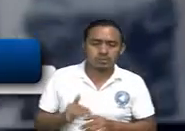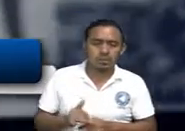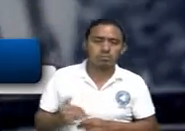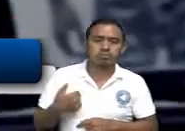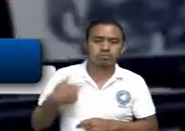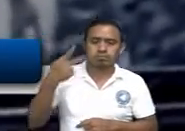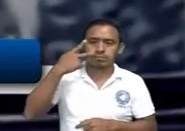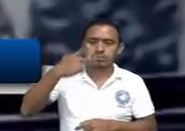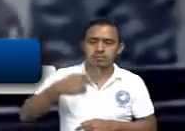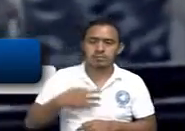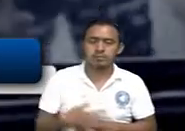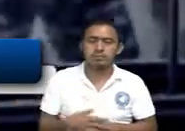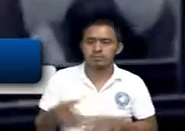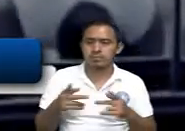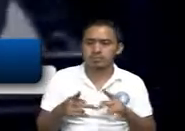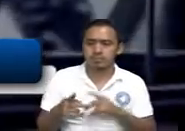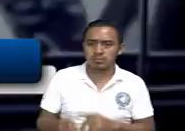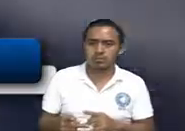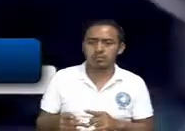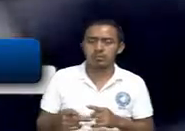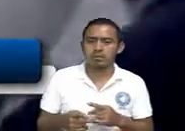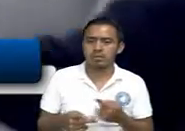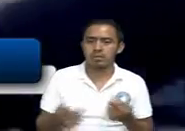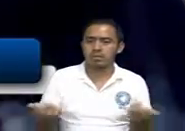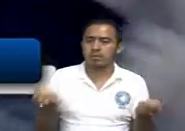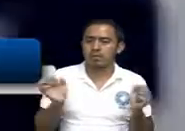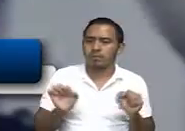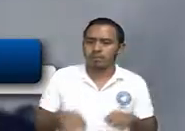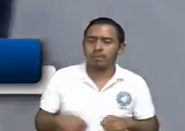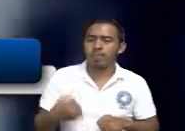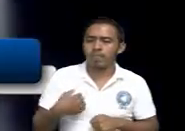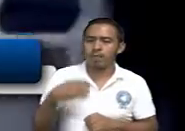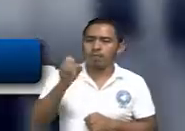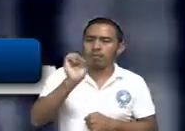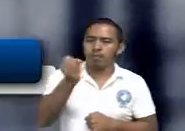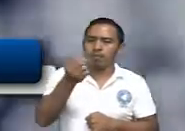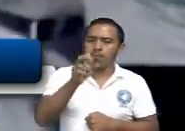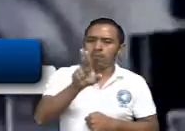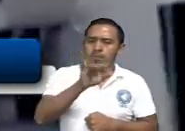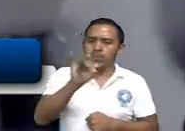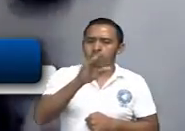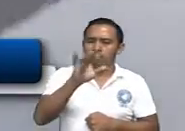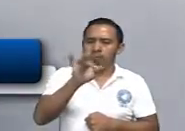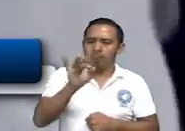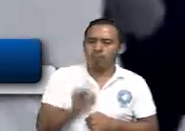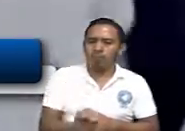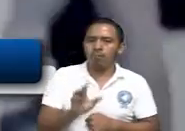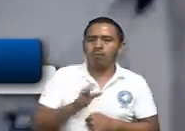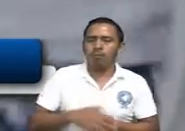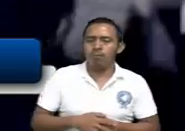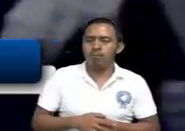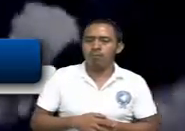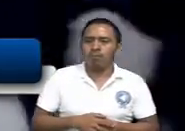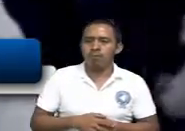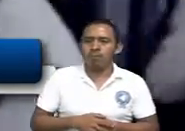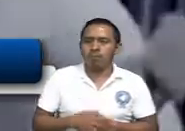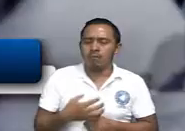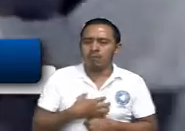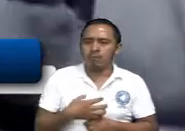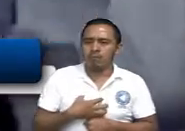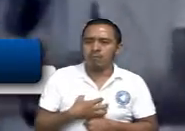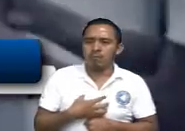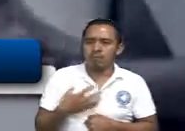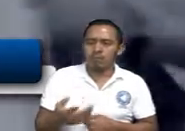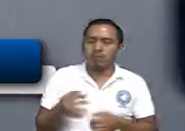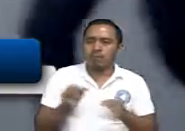tener niveles de impulsividad a tal punto de llevar a un suicidio consumado, y nada, una de las cosas importantes, yo creo que